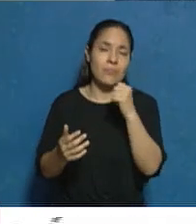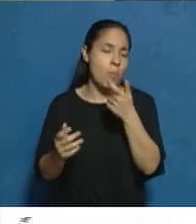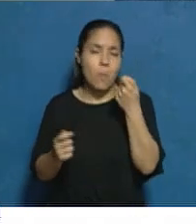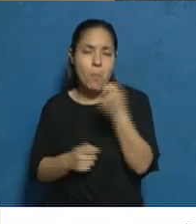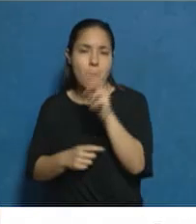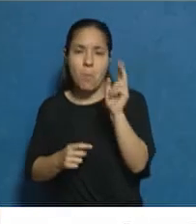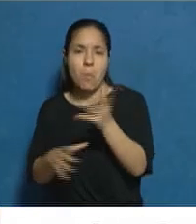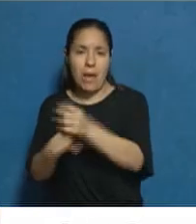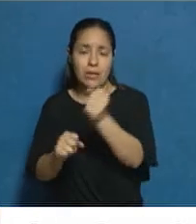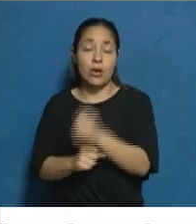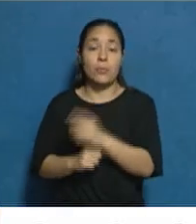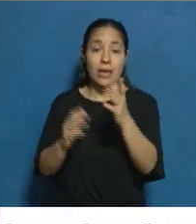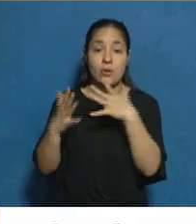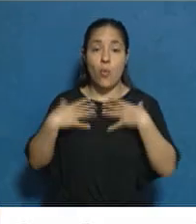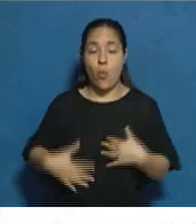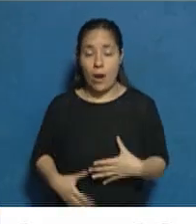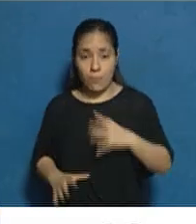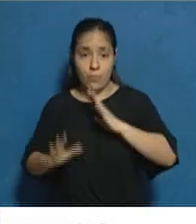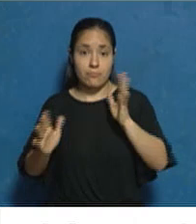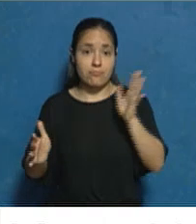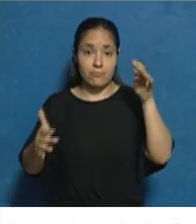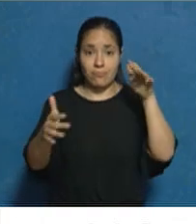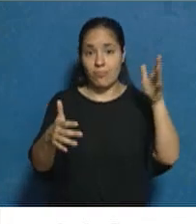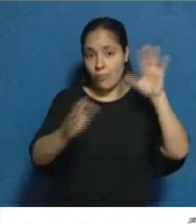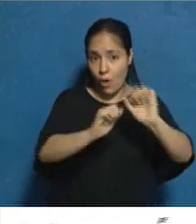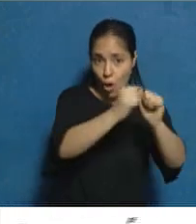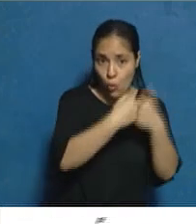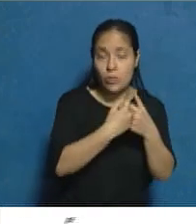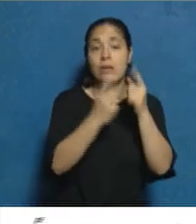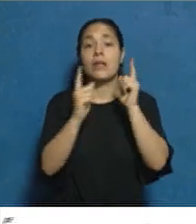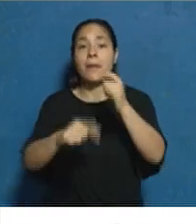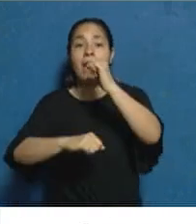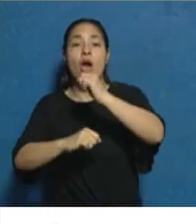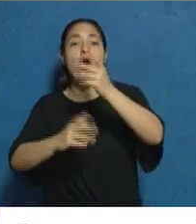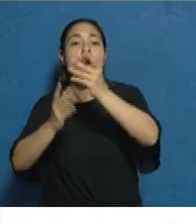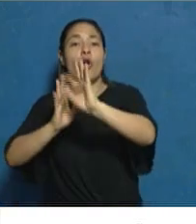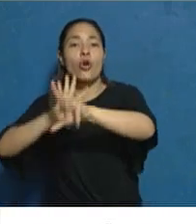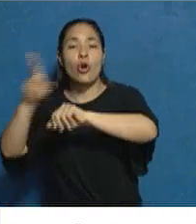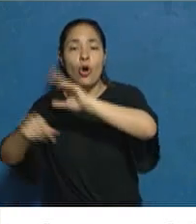luego se ocultó el cadáver y se sustrajeron algunos elementos de propiedad de la víctima, como unas ventanas que fueron